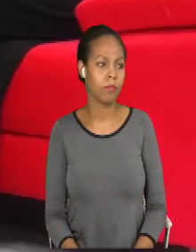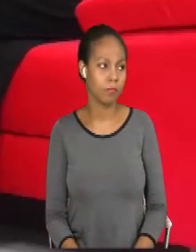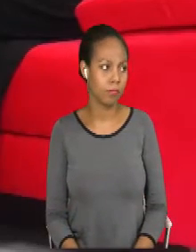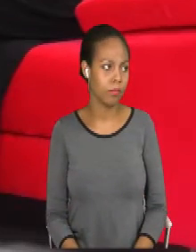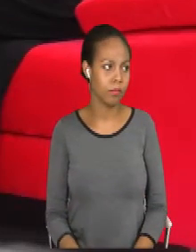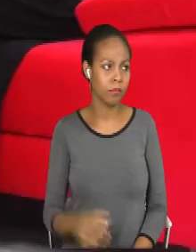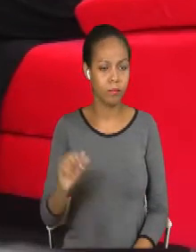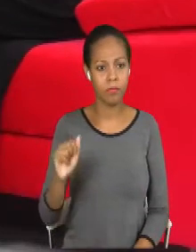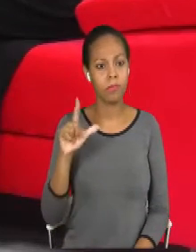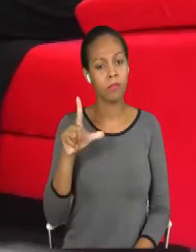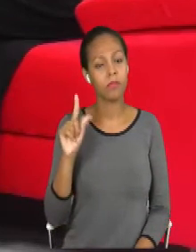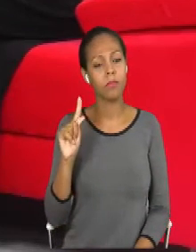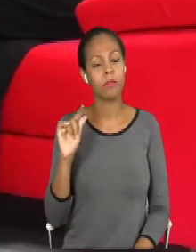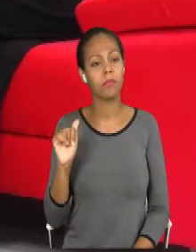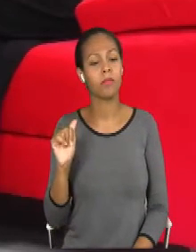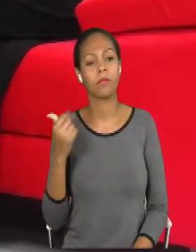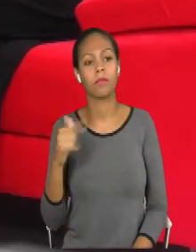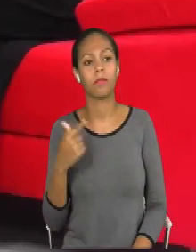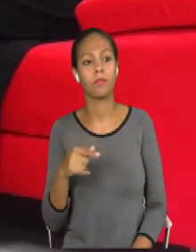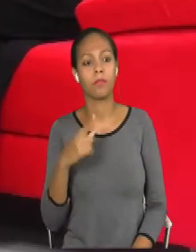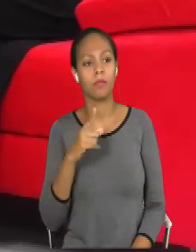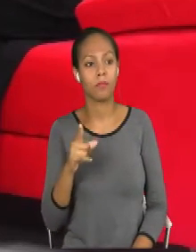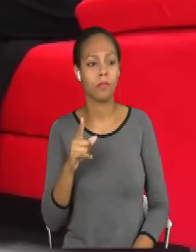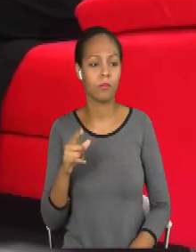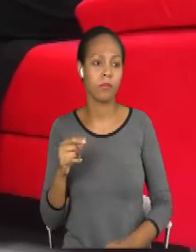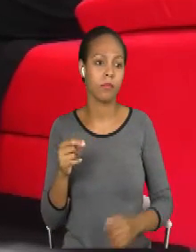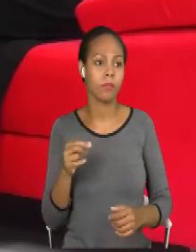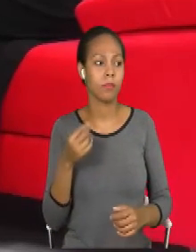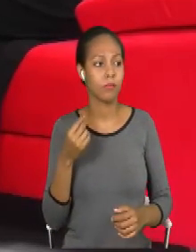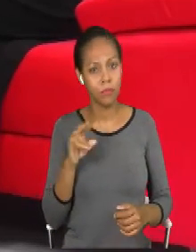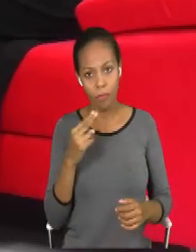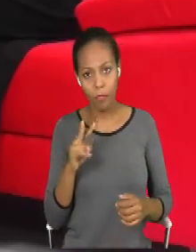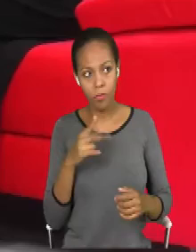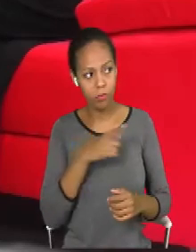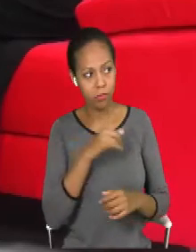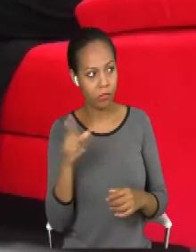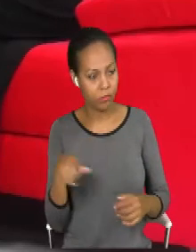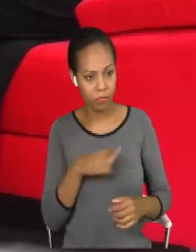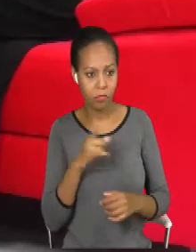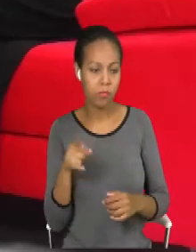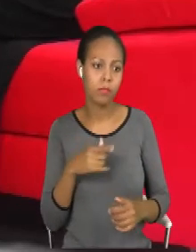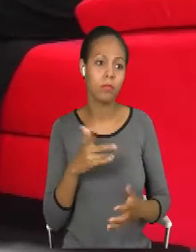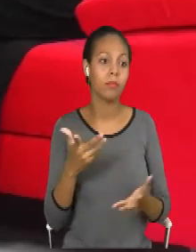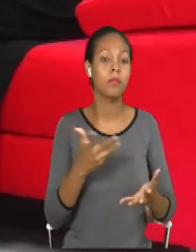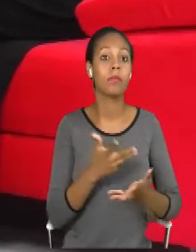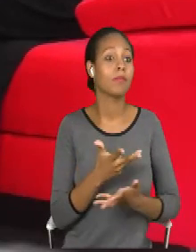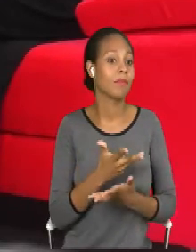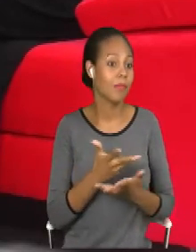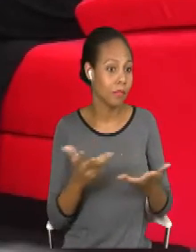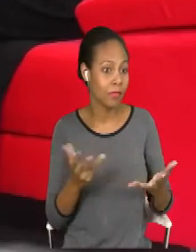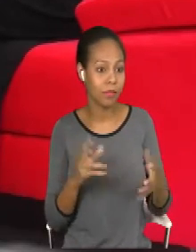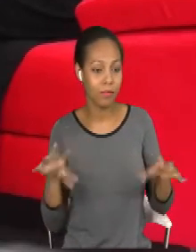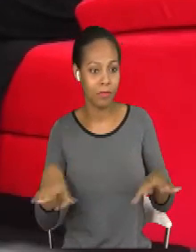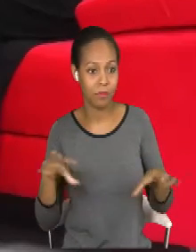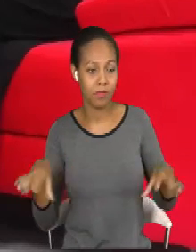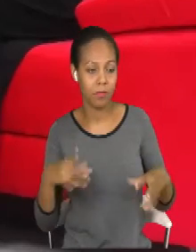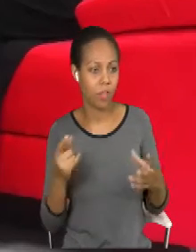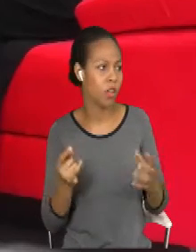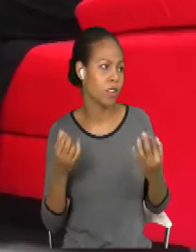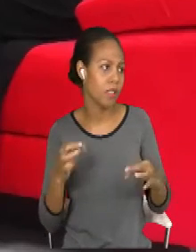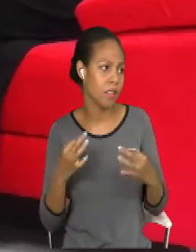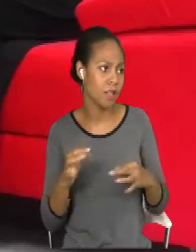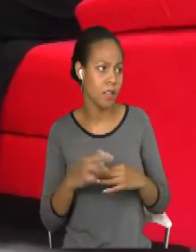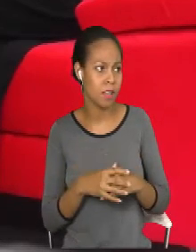es un curso de 12 sesiones que se lleva a cabo en diferentes casas. Es algo normalmente muy casual